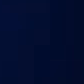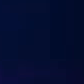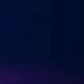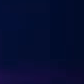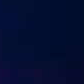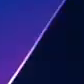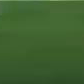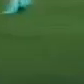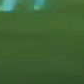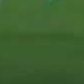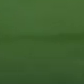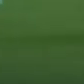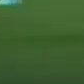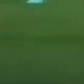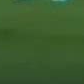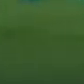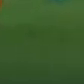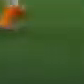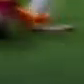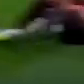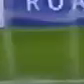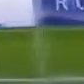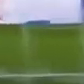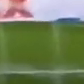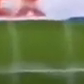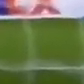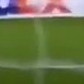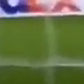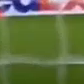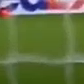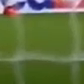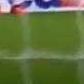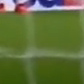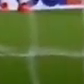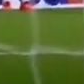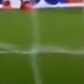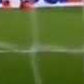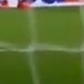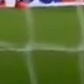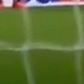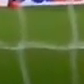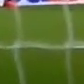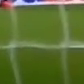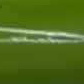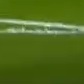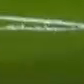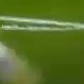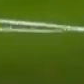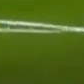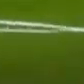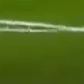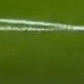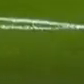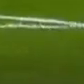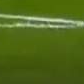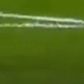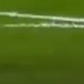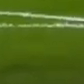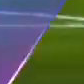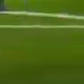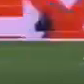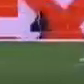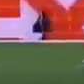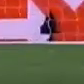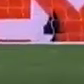miércoles 17 de mayo, todos están atentos. El 1-1 no es ventaja para nadie. Con los goles de Vinicius